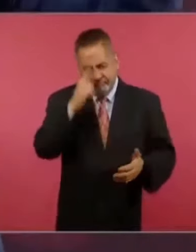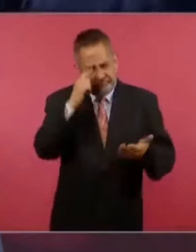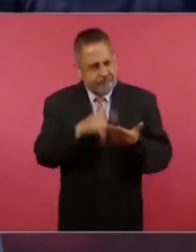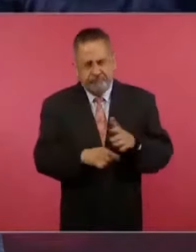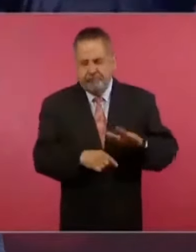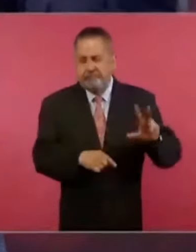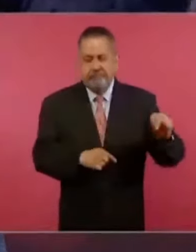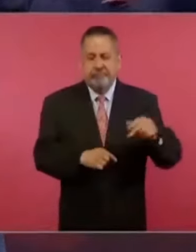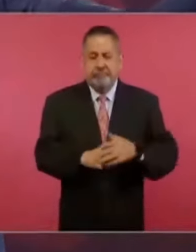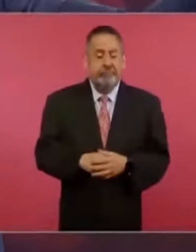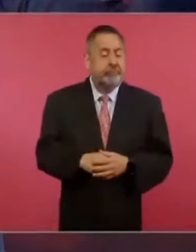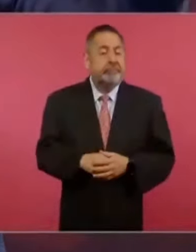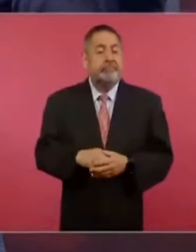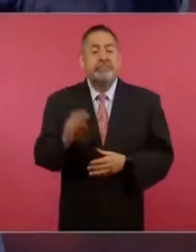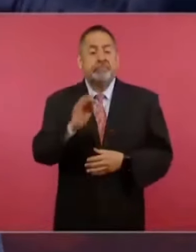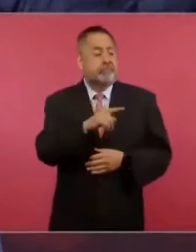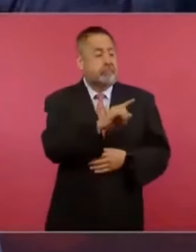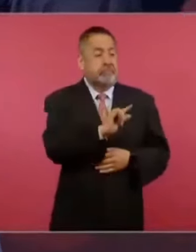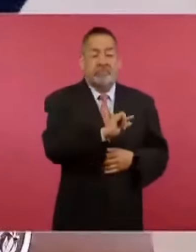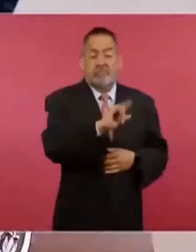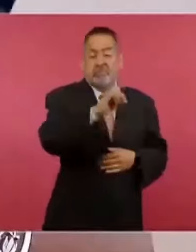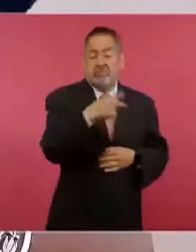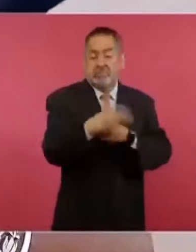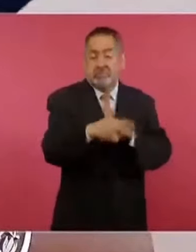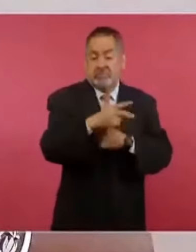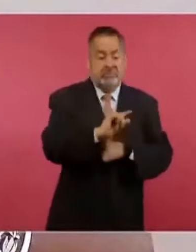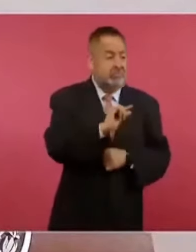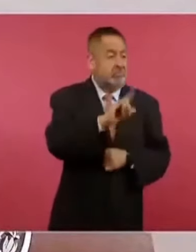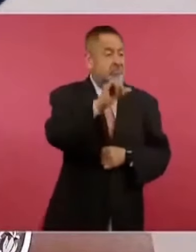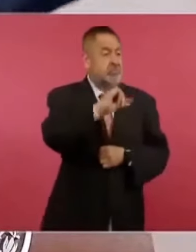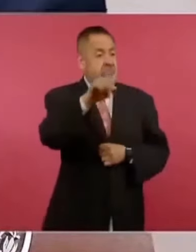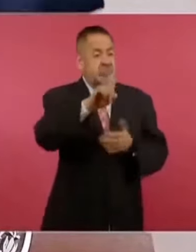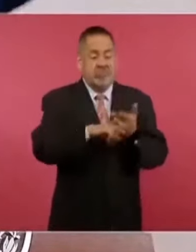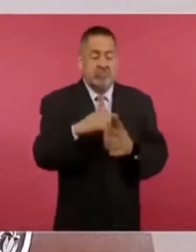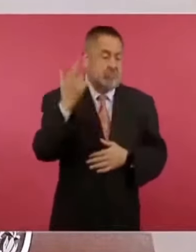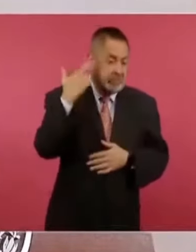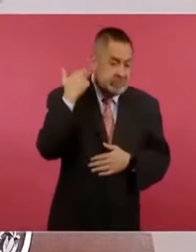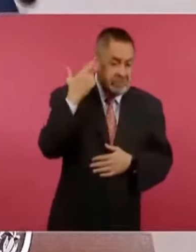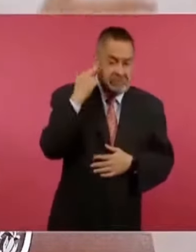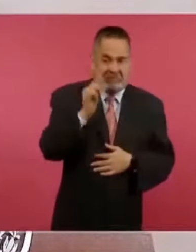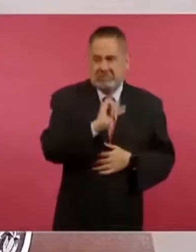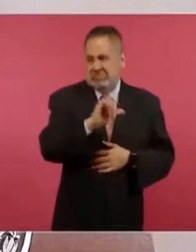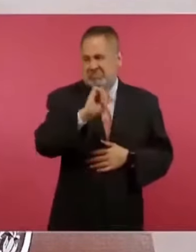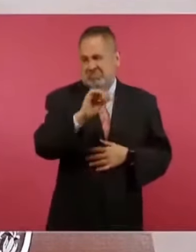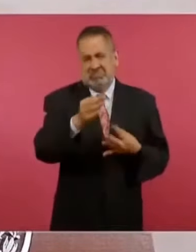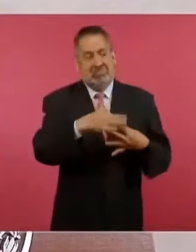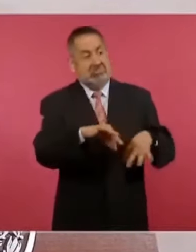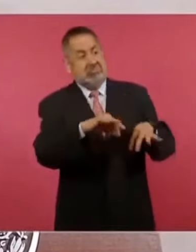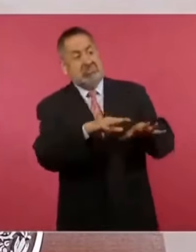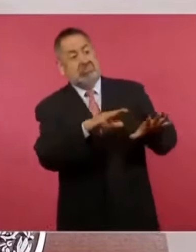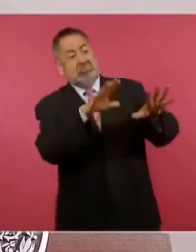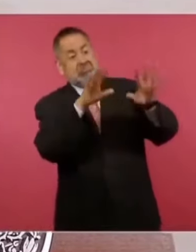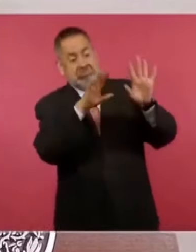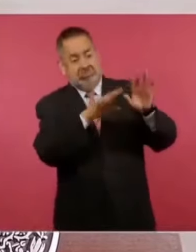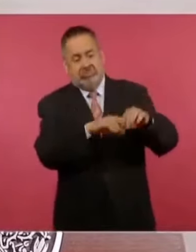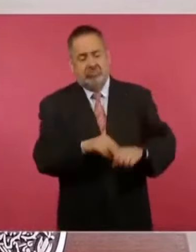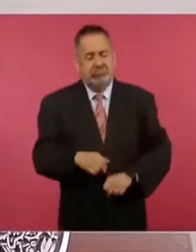más importantes televisoras y las cadenas de radio y los periódicos, ¿no?